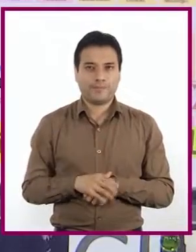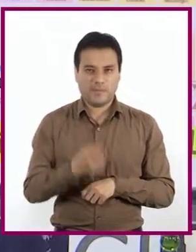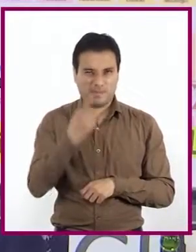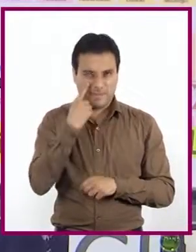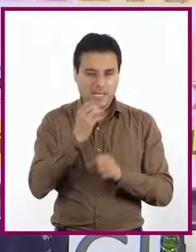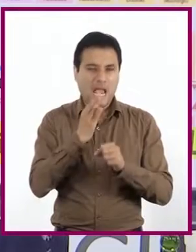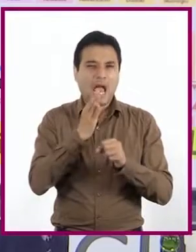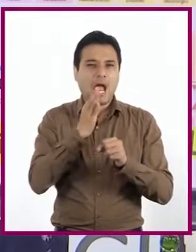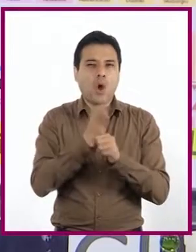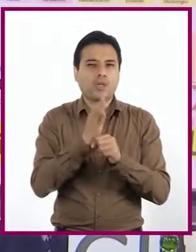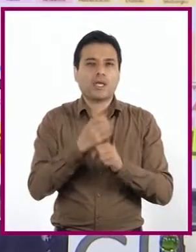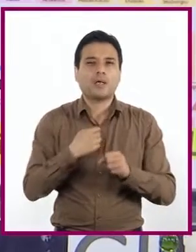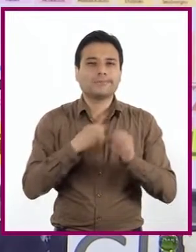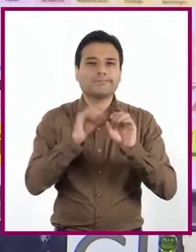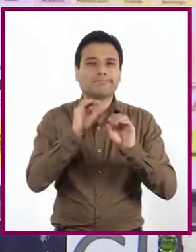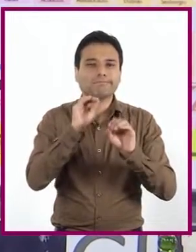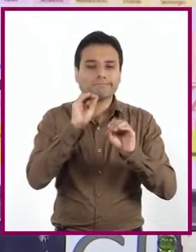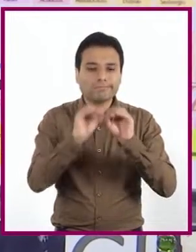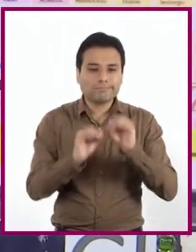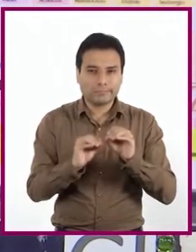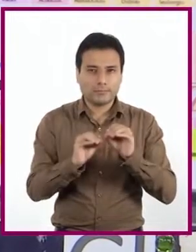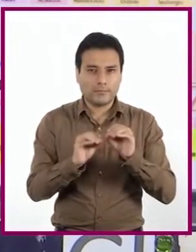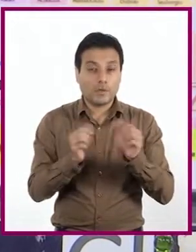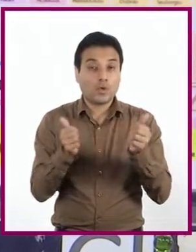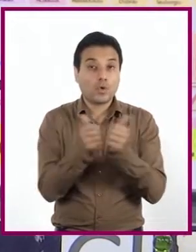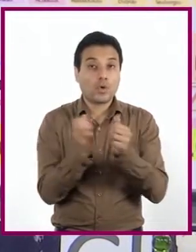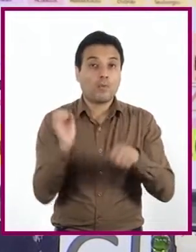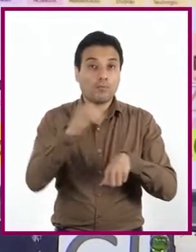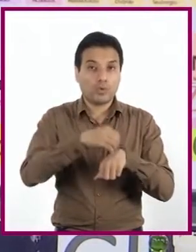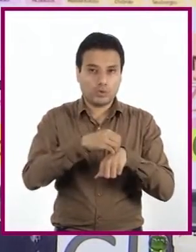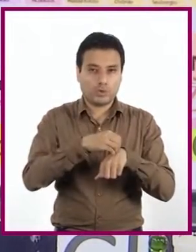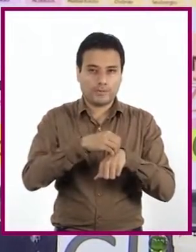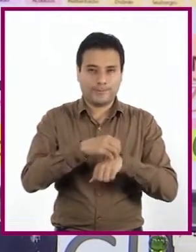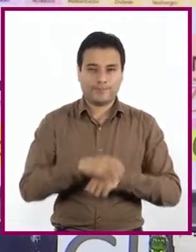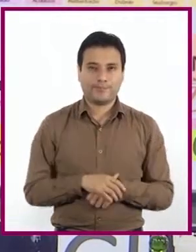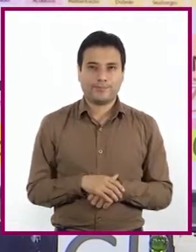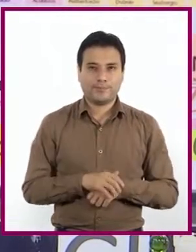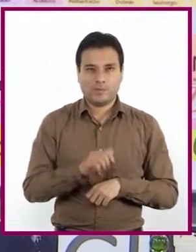modelos de compuestos iónicos. Ahora, con el cloruro de sodio.